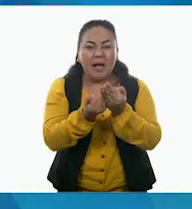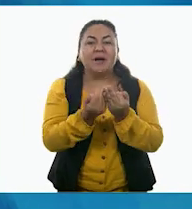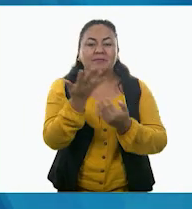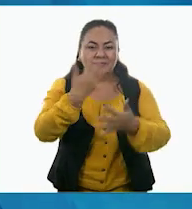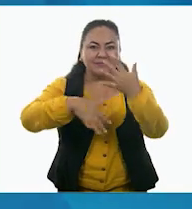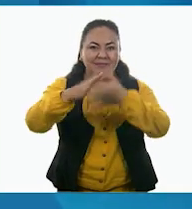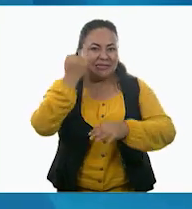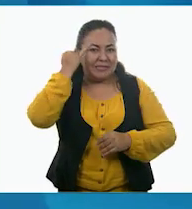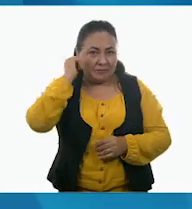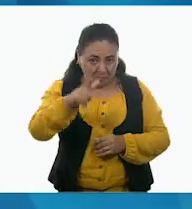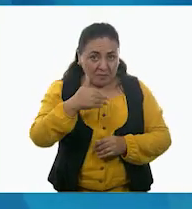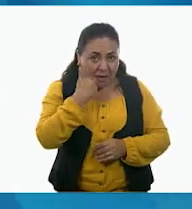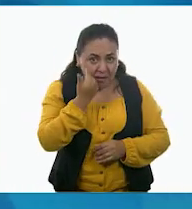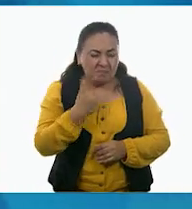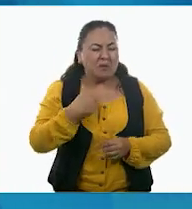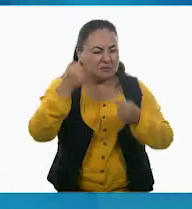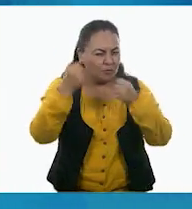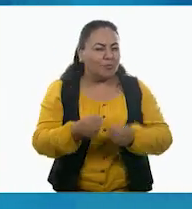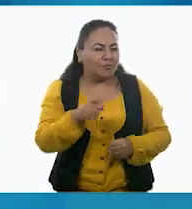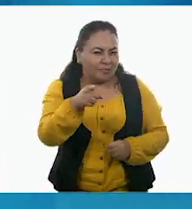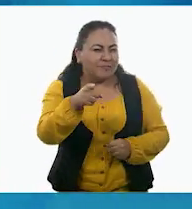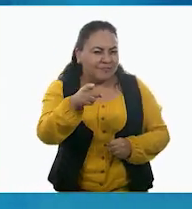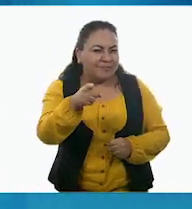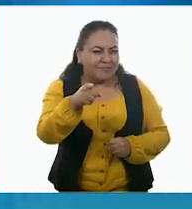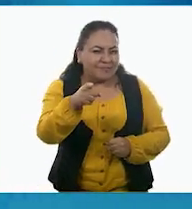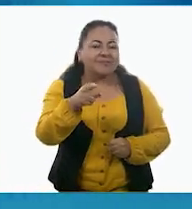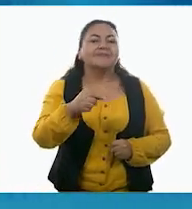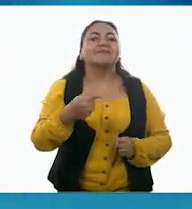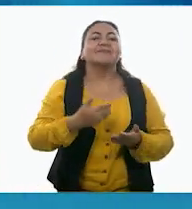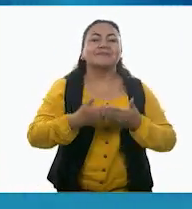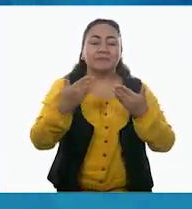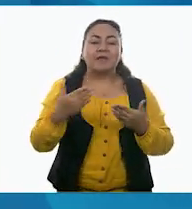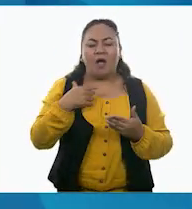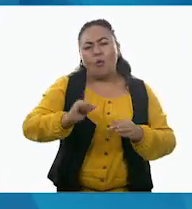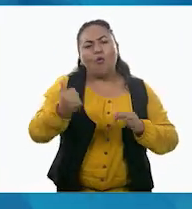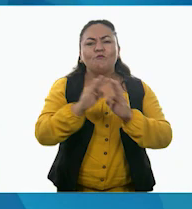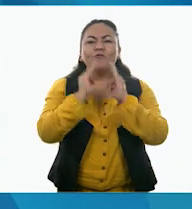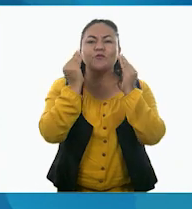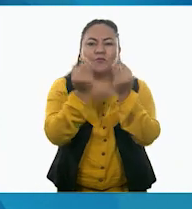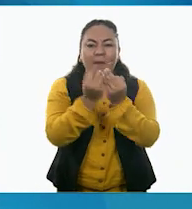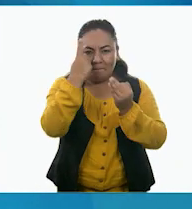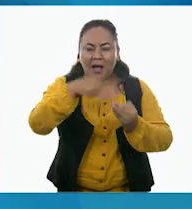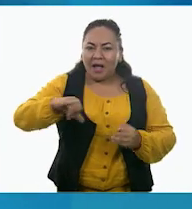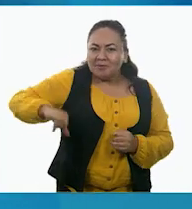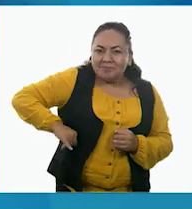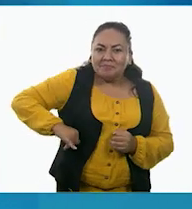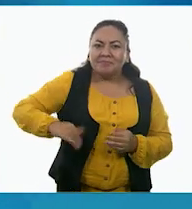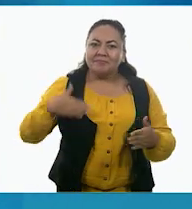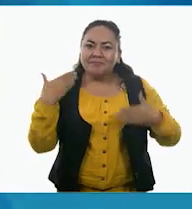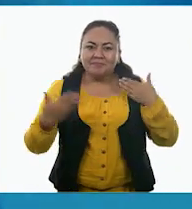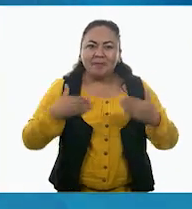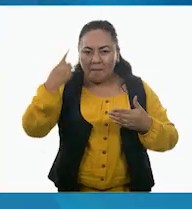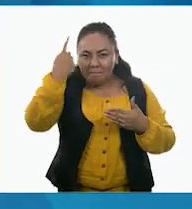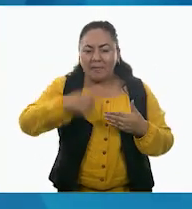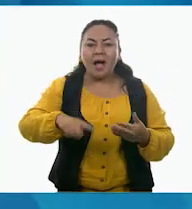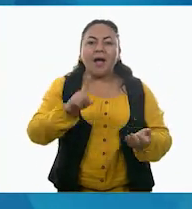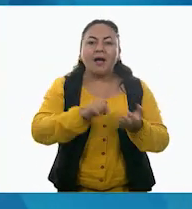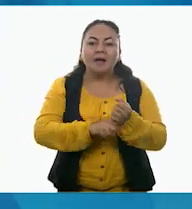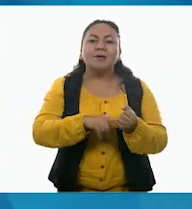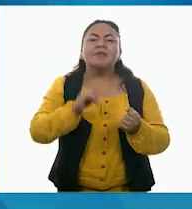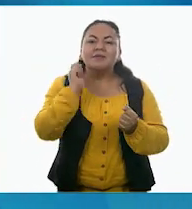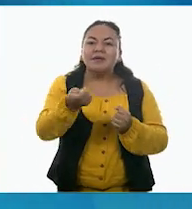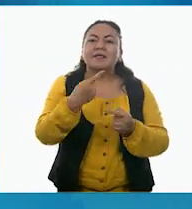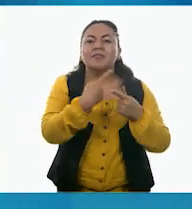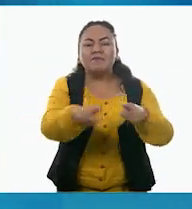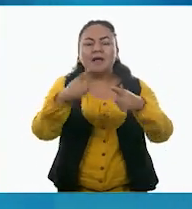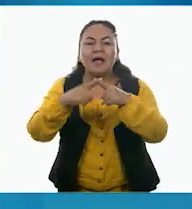indígena? Estoy segura que sí. Ahora, aquí hay otra manera muy interesante y divertida de apoyar la conservación de